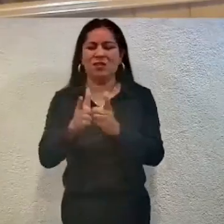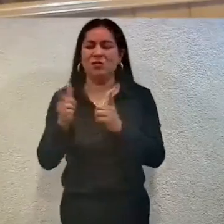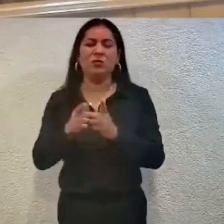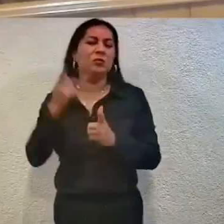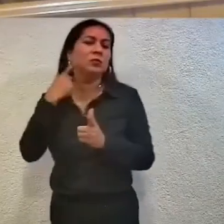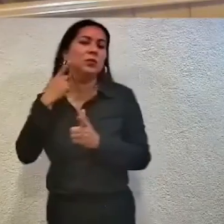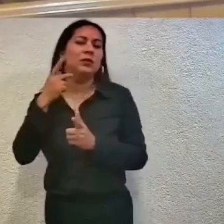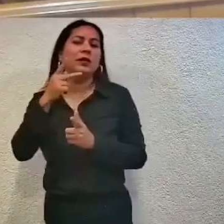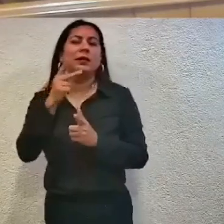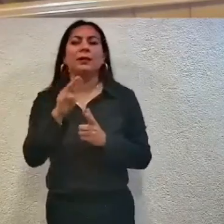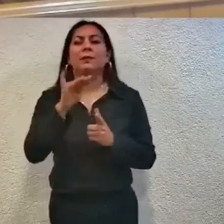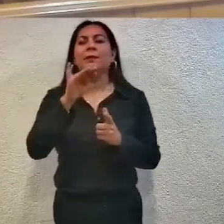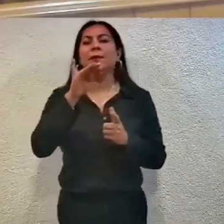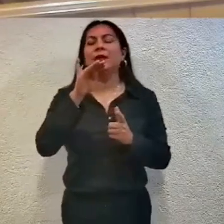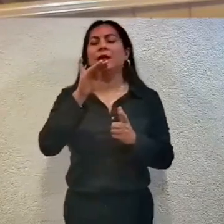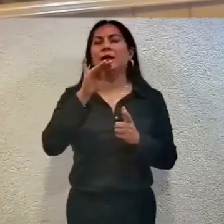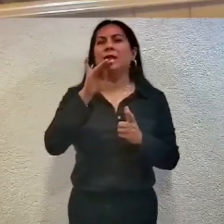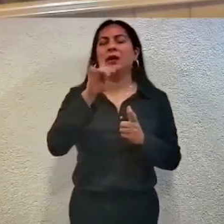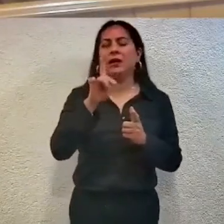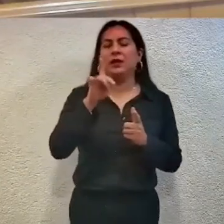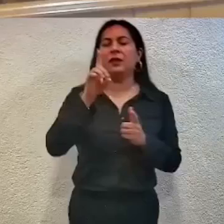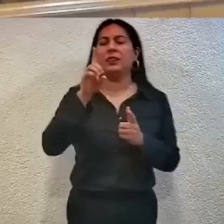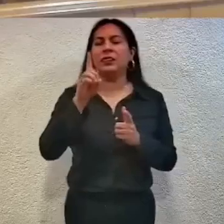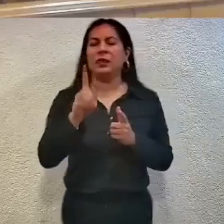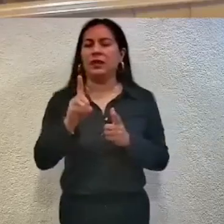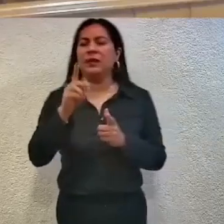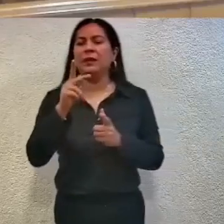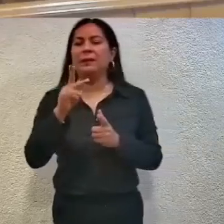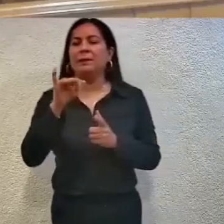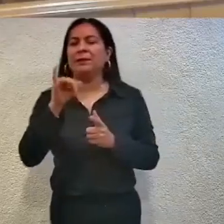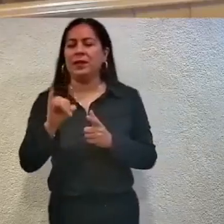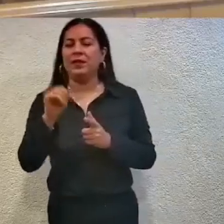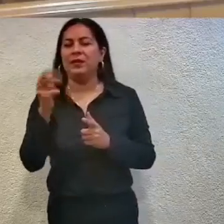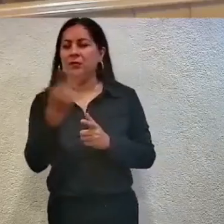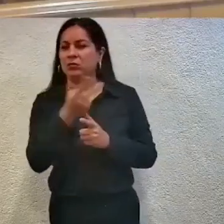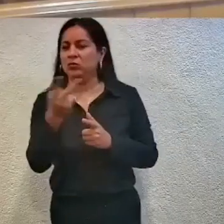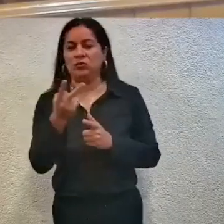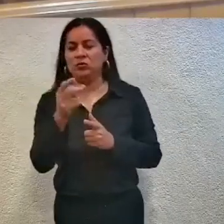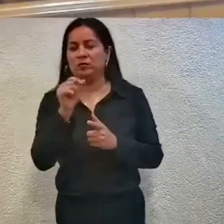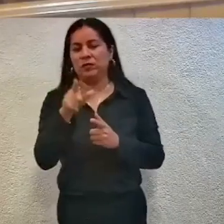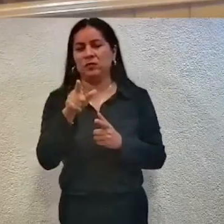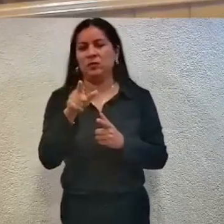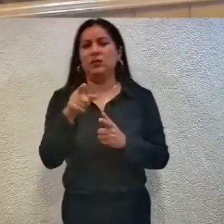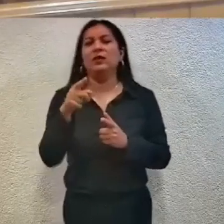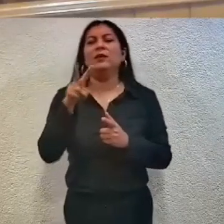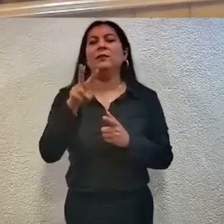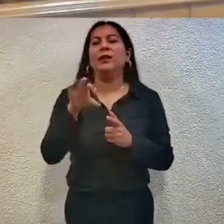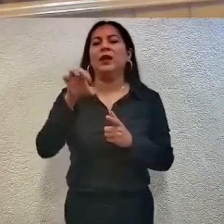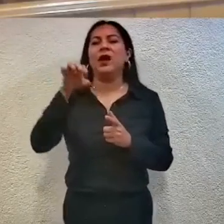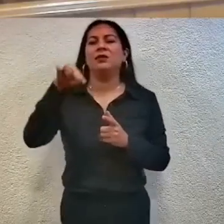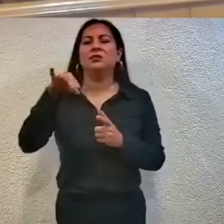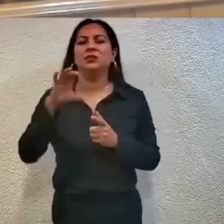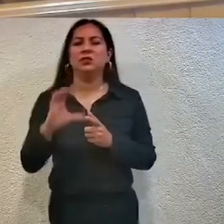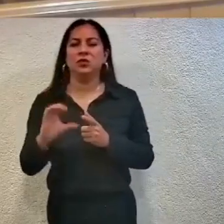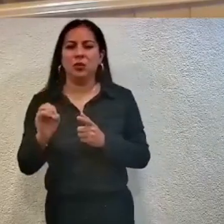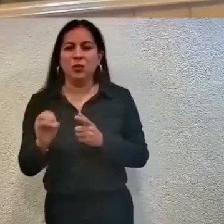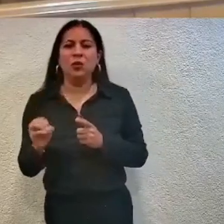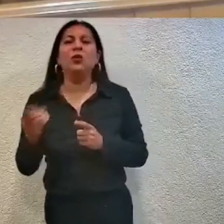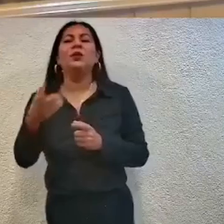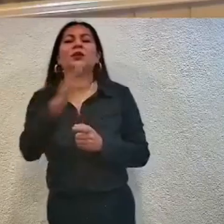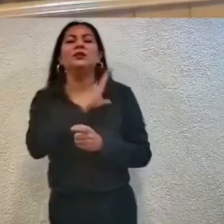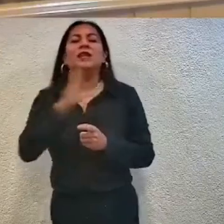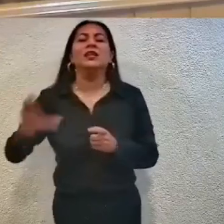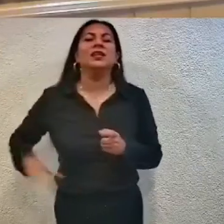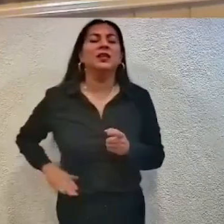culpa invigilando de los partidos políticos de la Revolución Democrática y Revolucionario Institucional. Respecto de Venancio